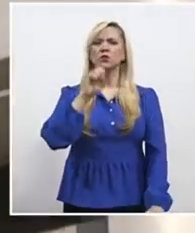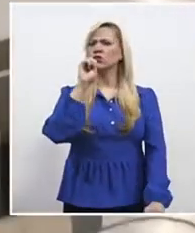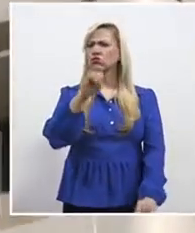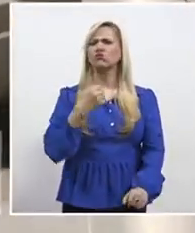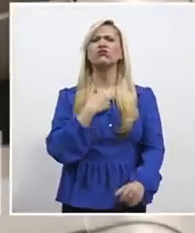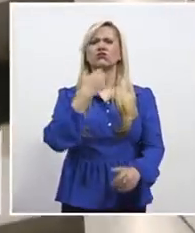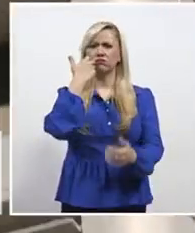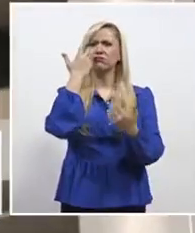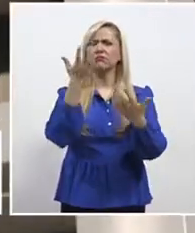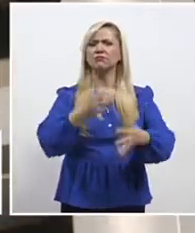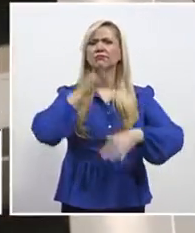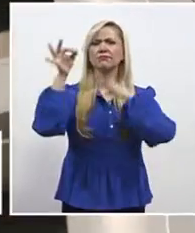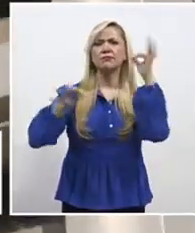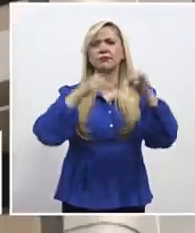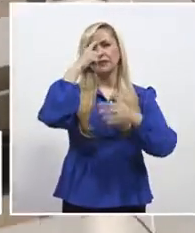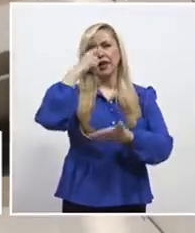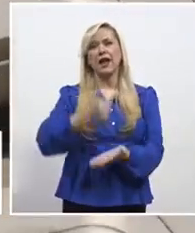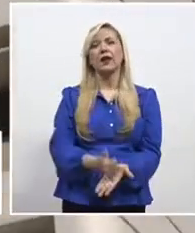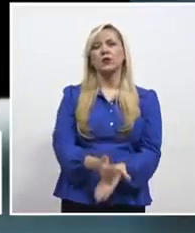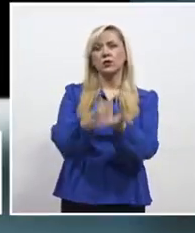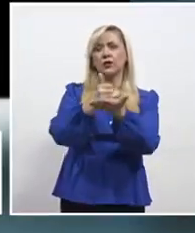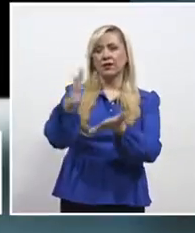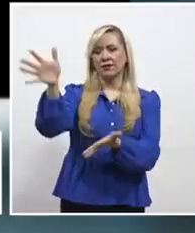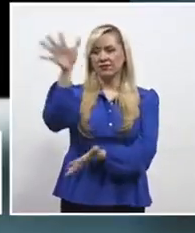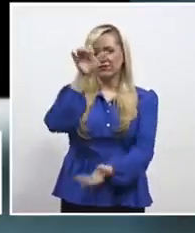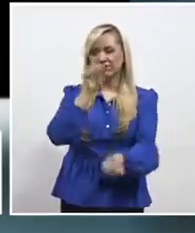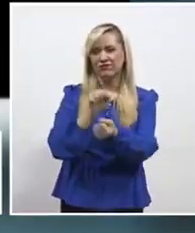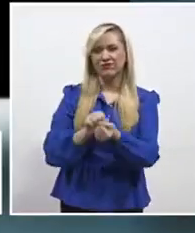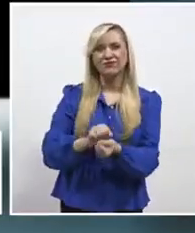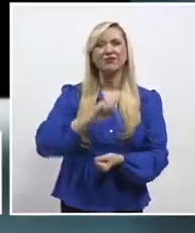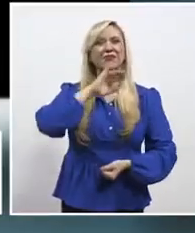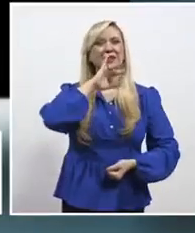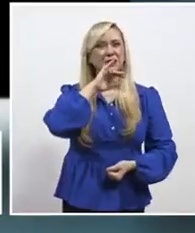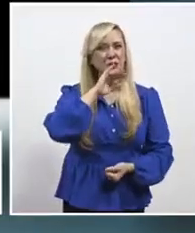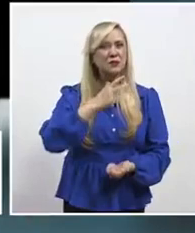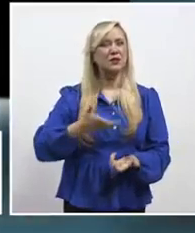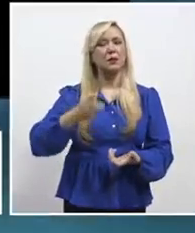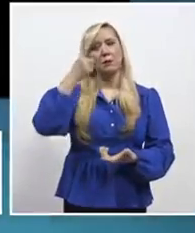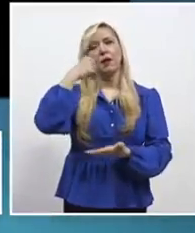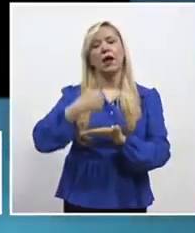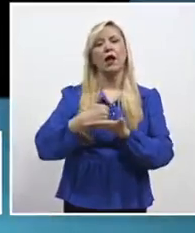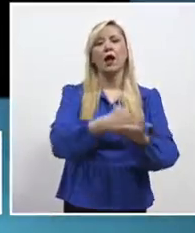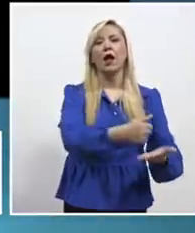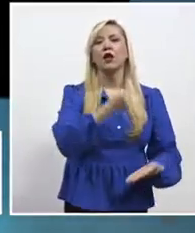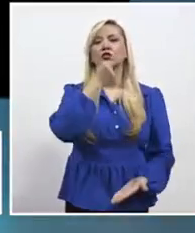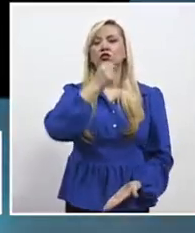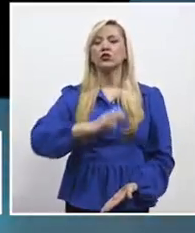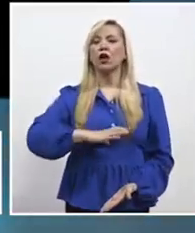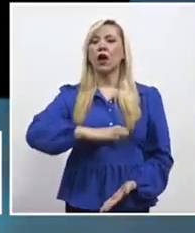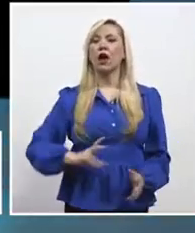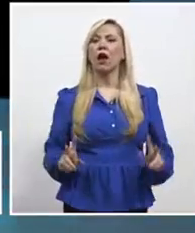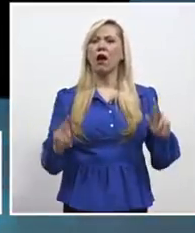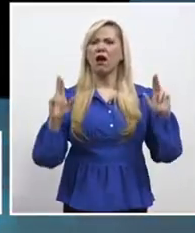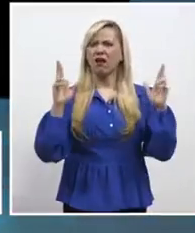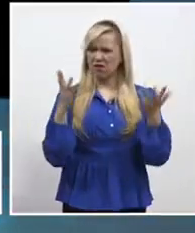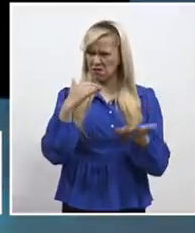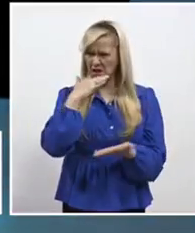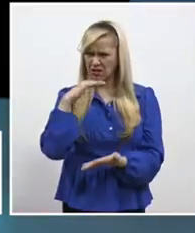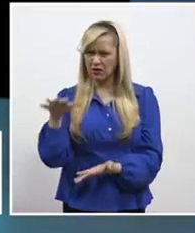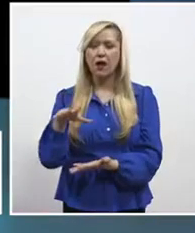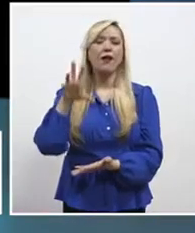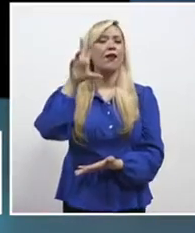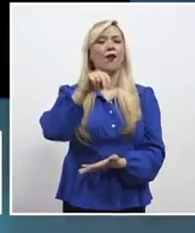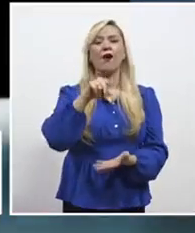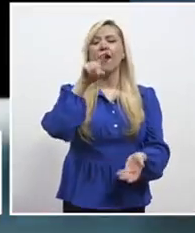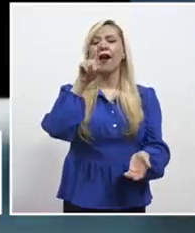campaña Reciclando y Ayudando, impulsada por la Asociación Mexicana de Ayuda a Niños con Cáncer IAP, a través de la cual recaudan